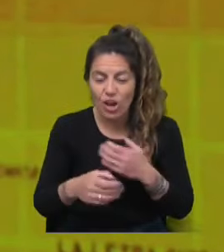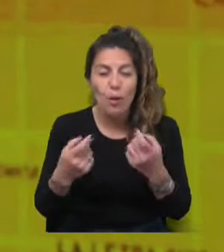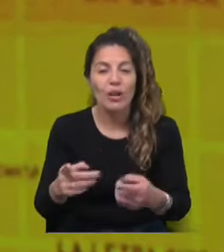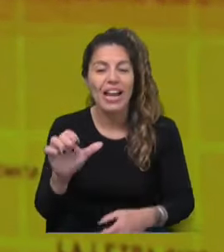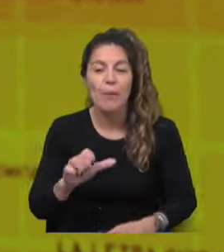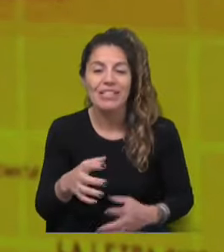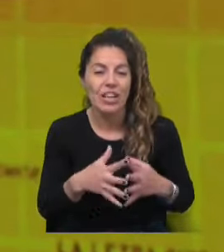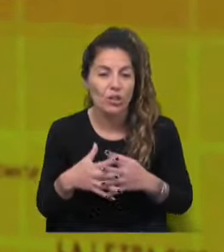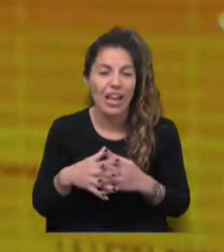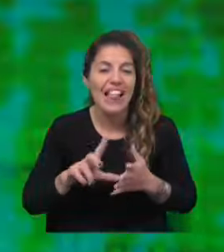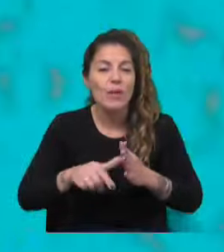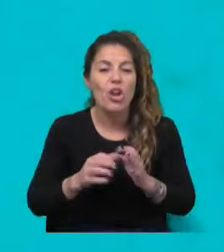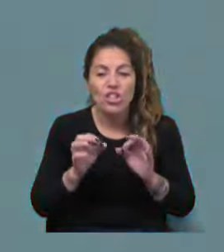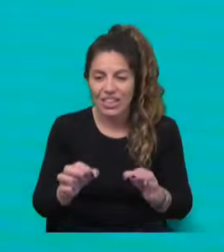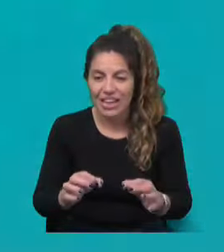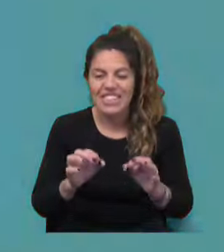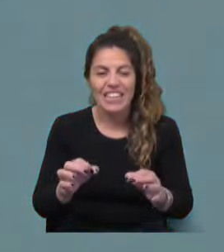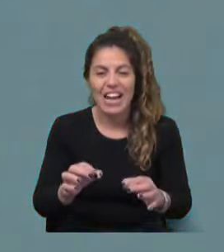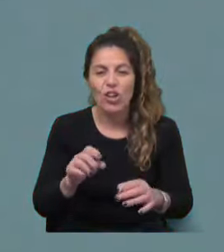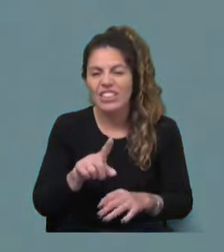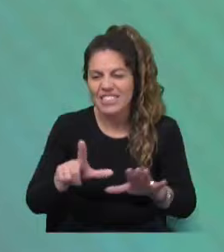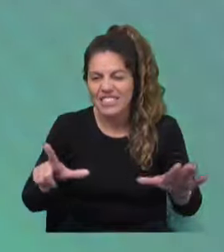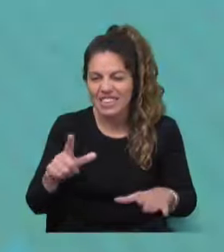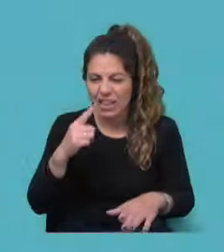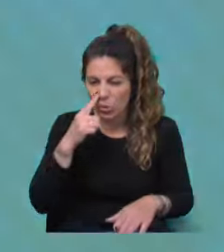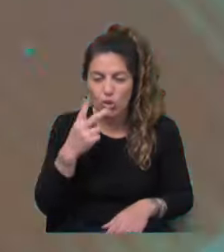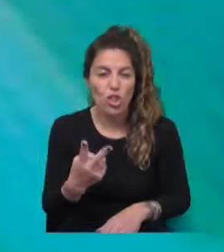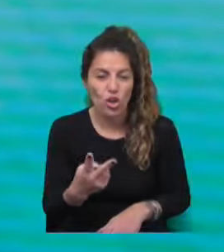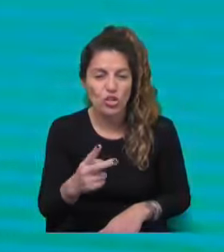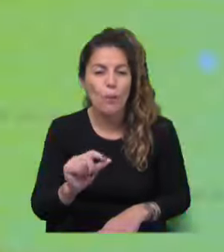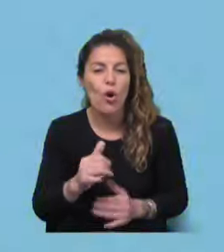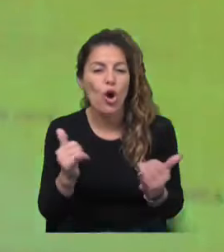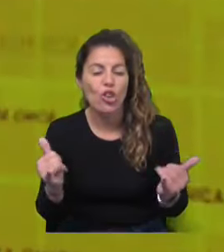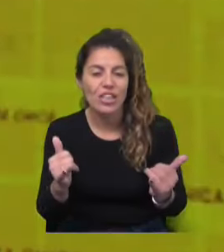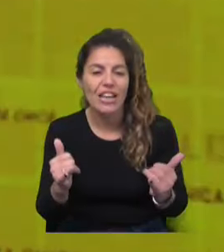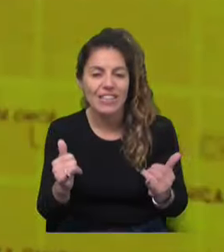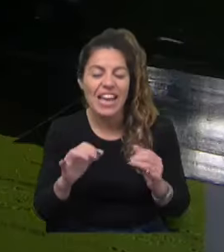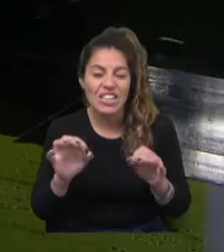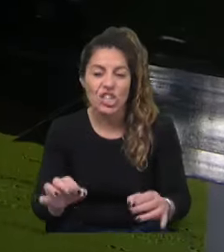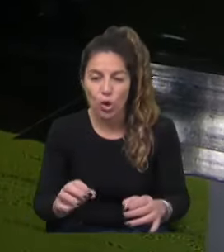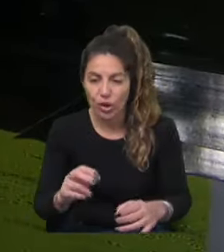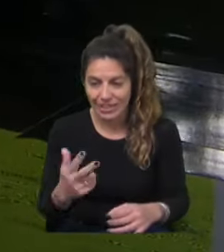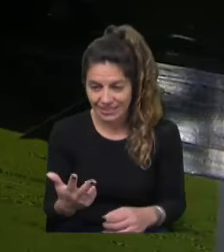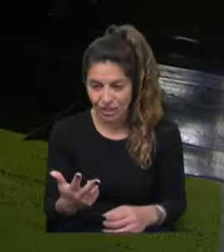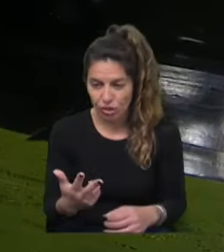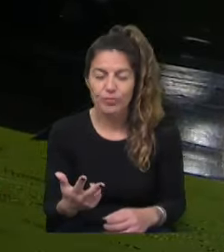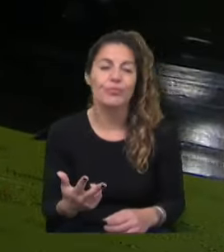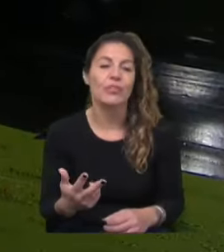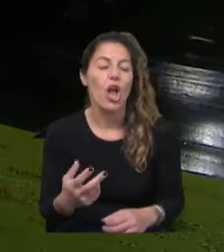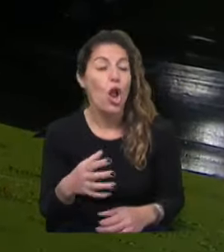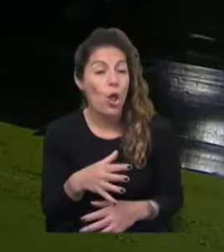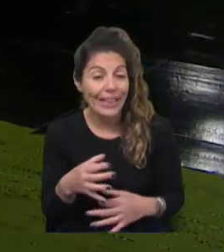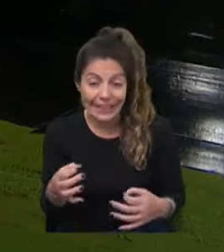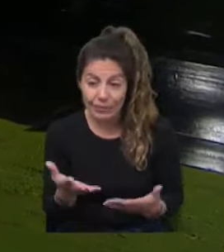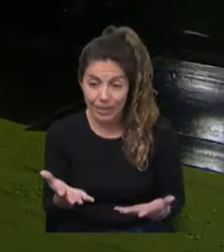norteamericana. Demoraron en llegar, llegaron recién acá el 17 de junio dos escáneres y a los pocos días llegó otro, ¿no? Lo